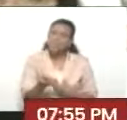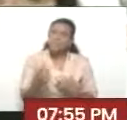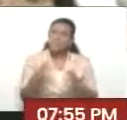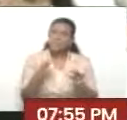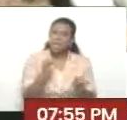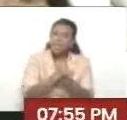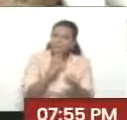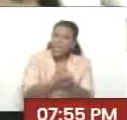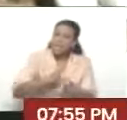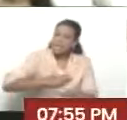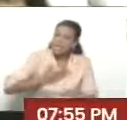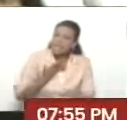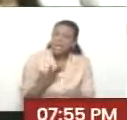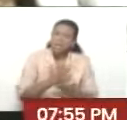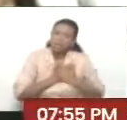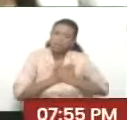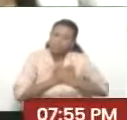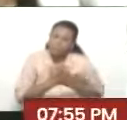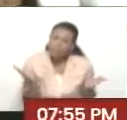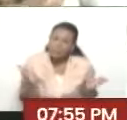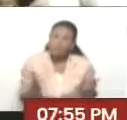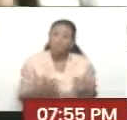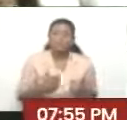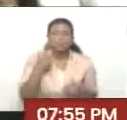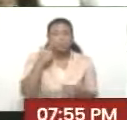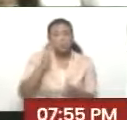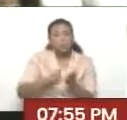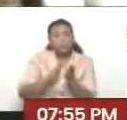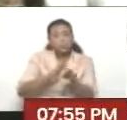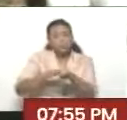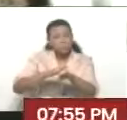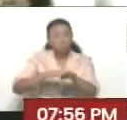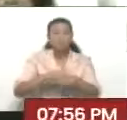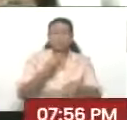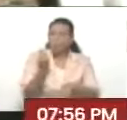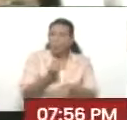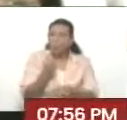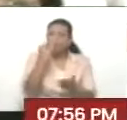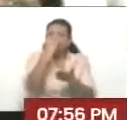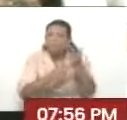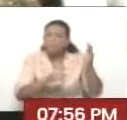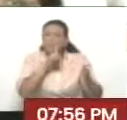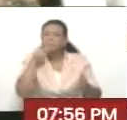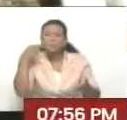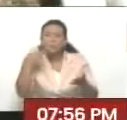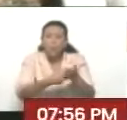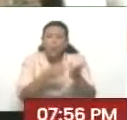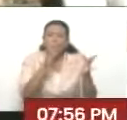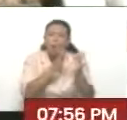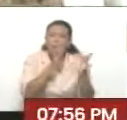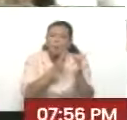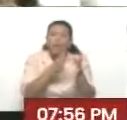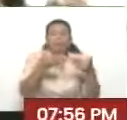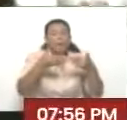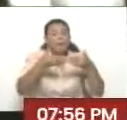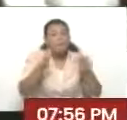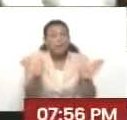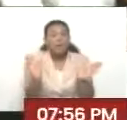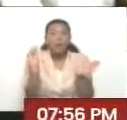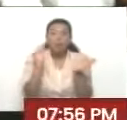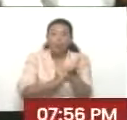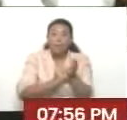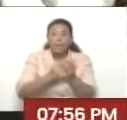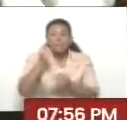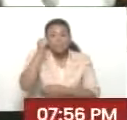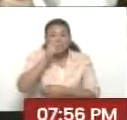redes sociales que quieren ser voluntarios. Escucharon su alocución y han dicho, ¿cómo me registro, cómo me conecto? Y hemos abierto, presidente, a partir